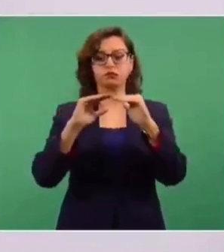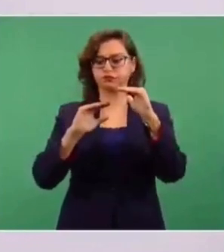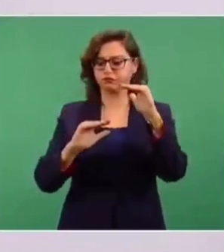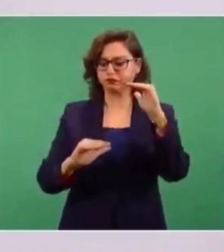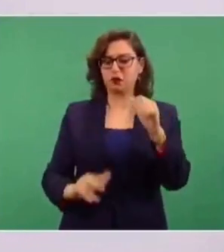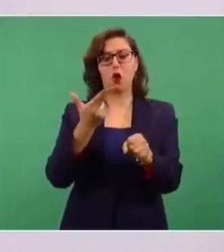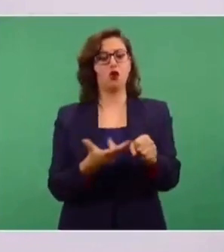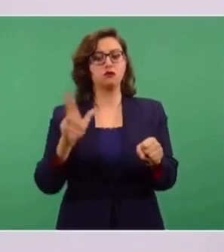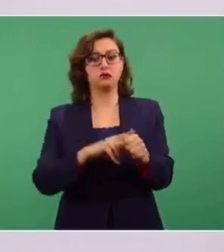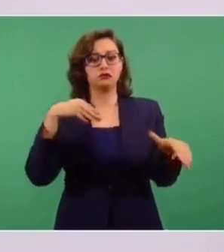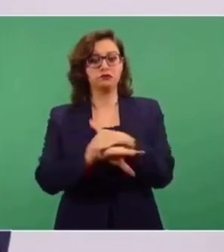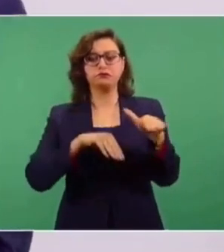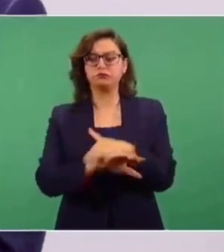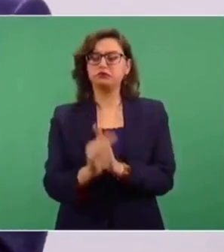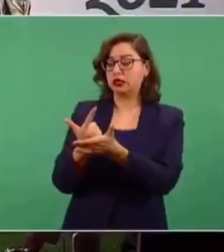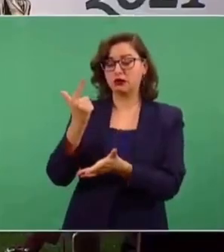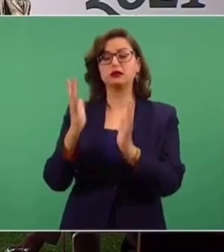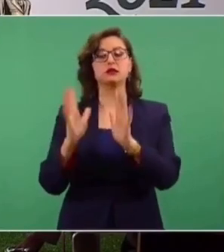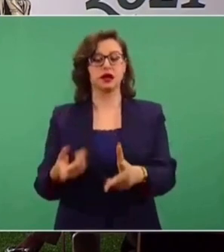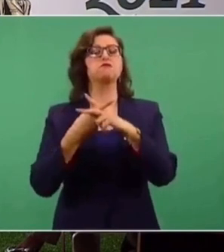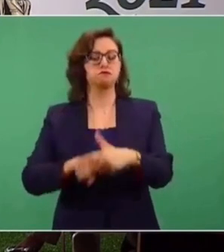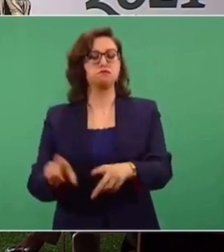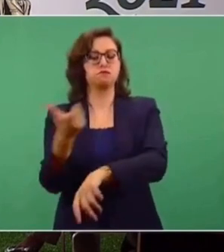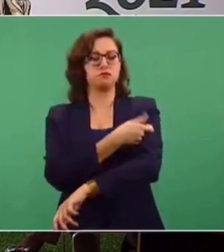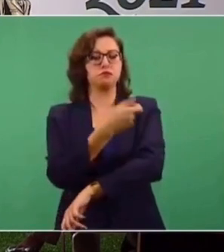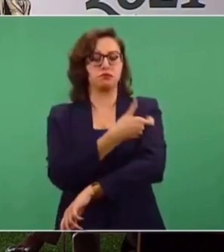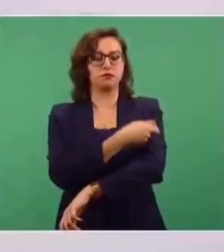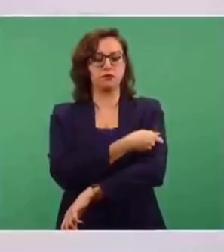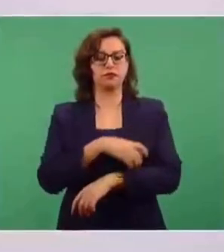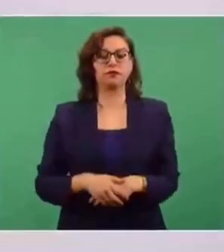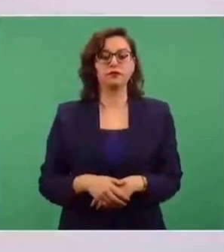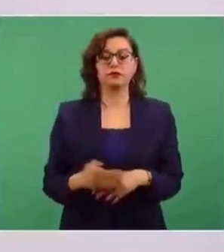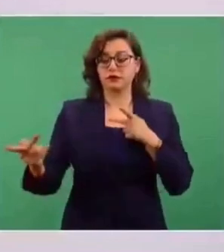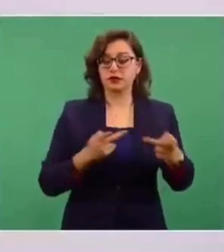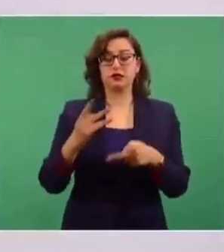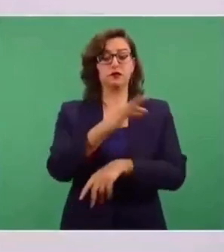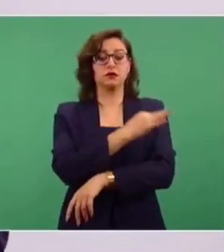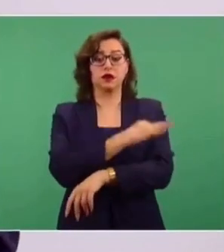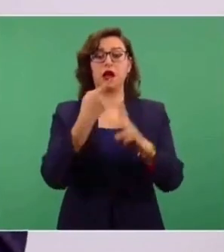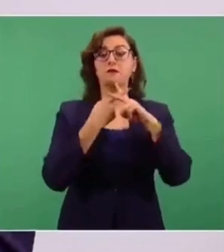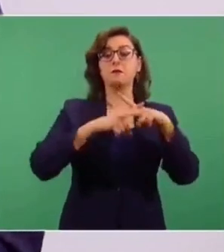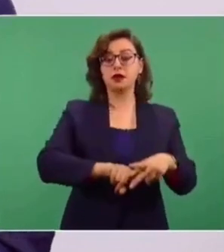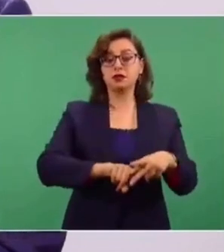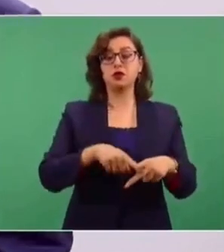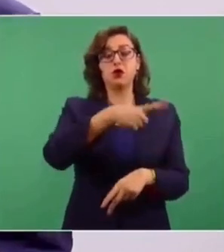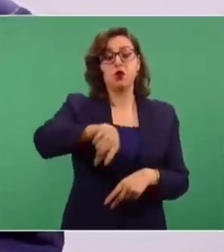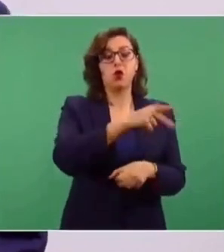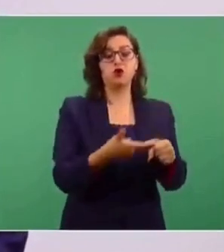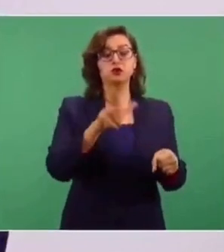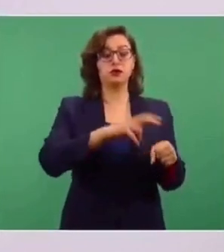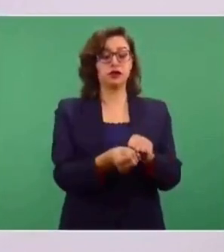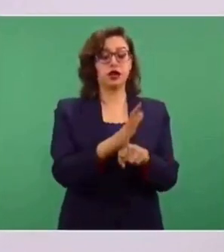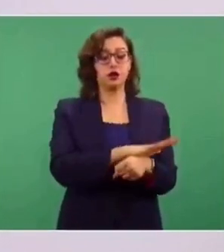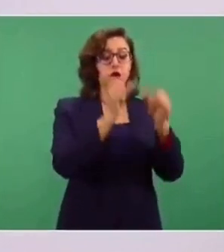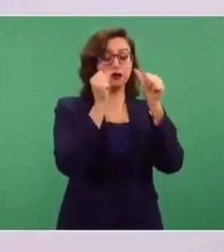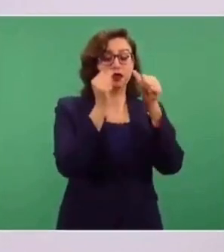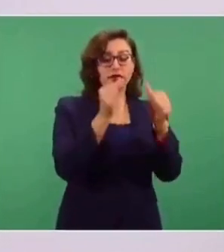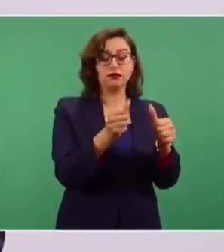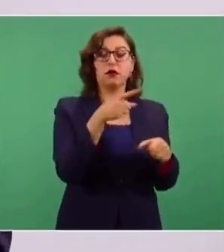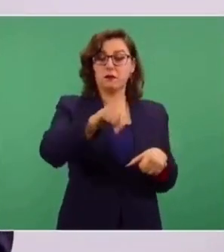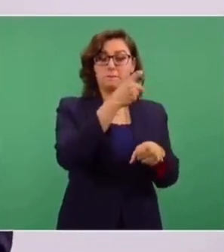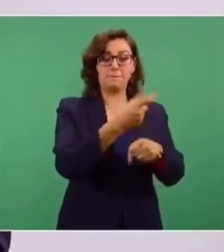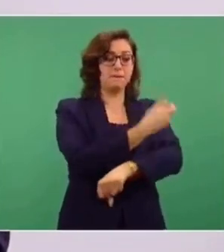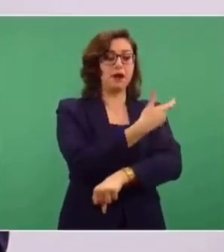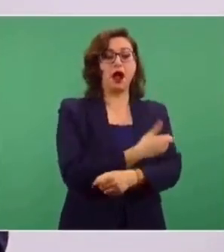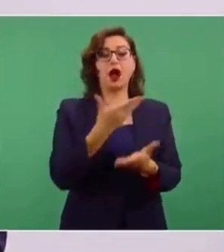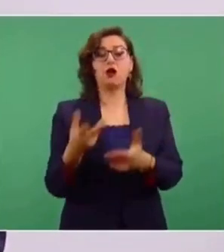hospitalizaciones y, lo más importante, los fallecimientos. El plan de vacunación comenzó con el personal de salud de hospitales COVID y ahora estamos atendiendo a adultos mayores